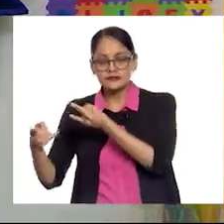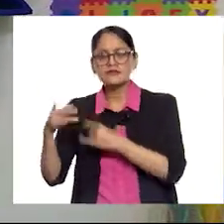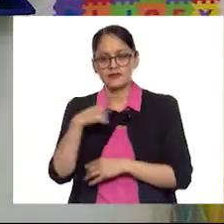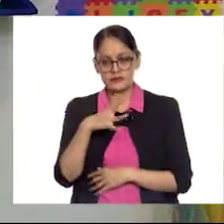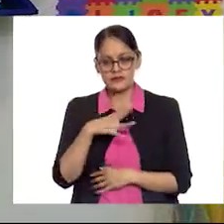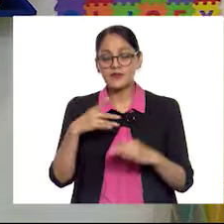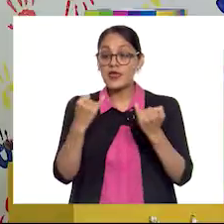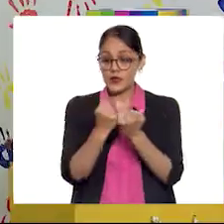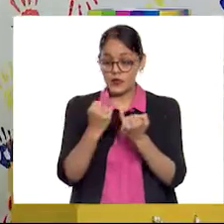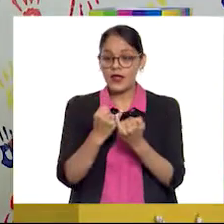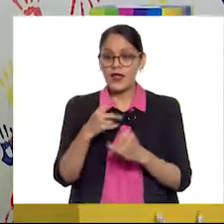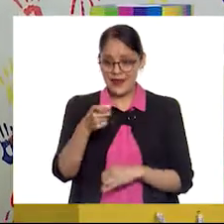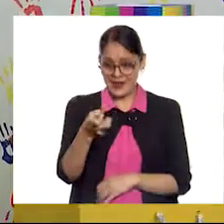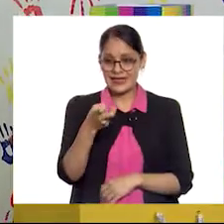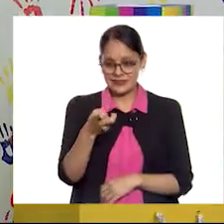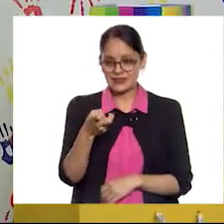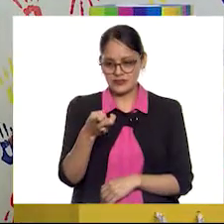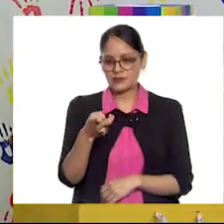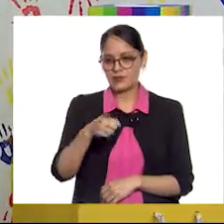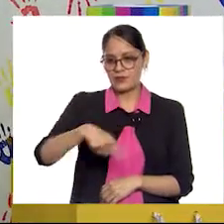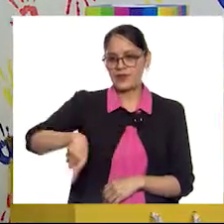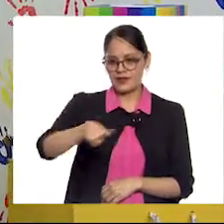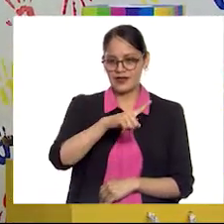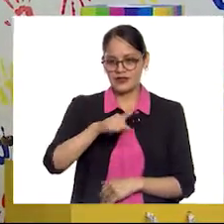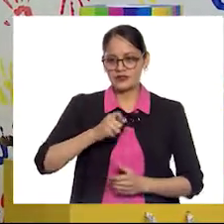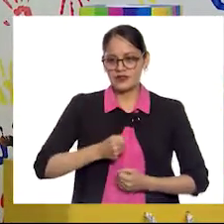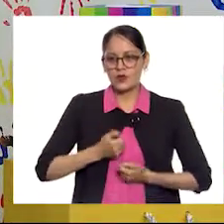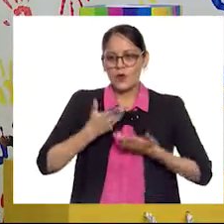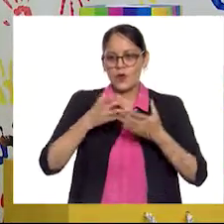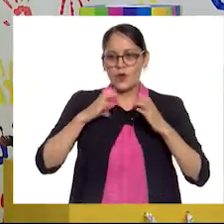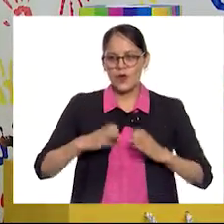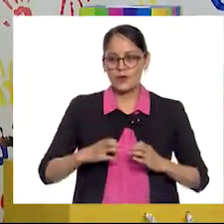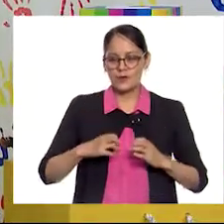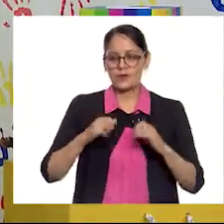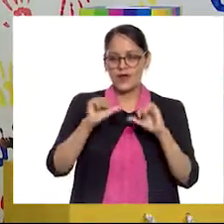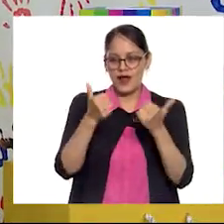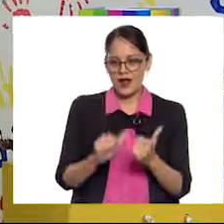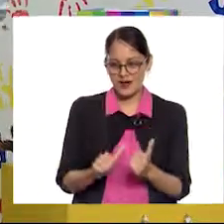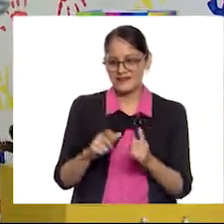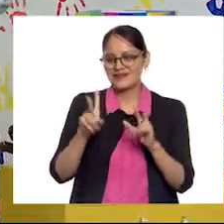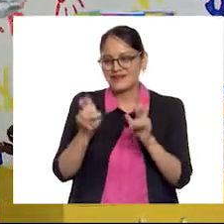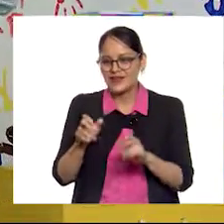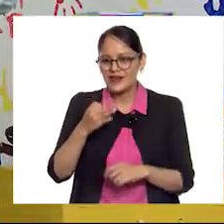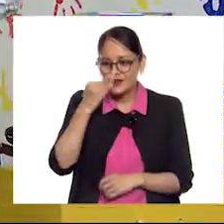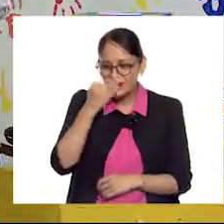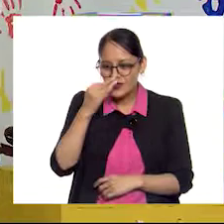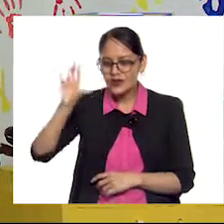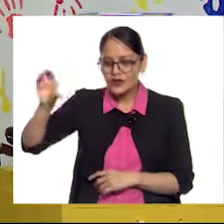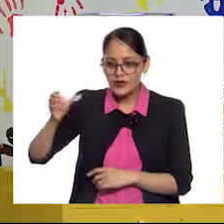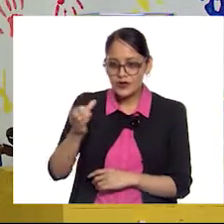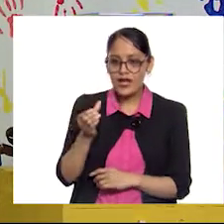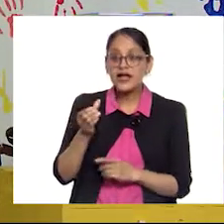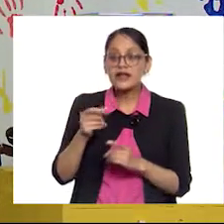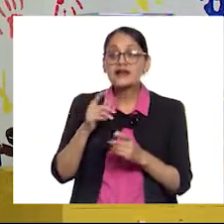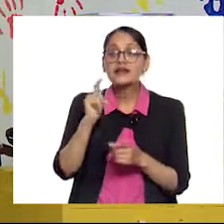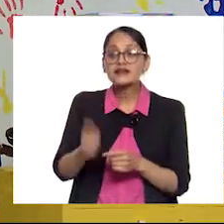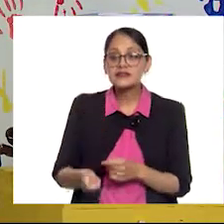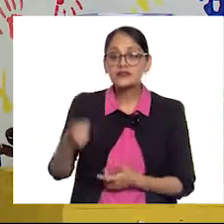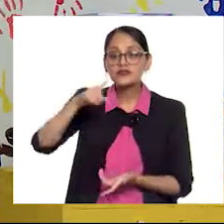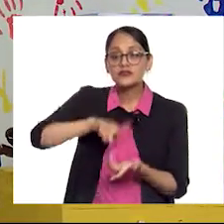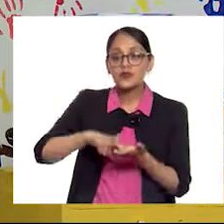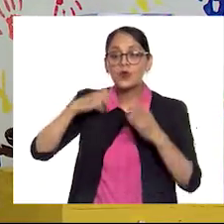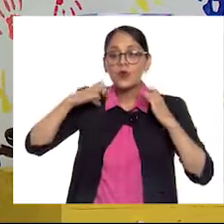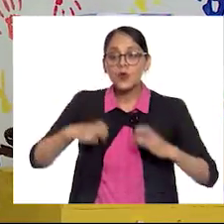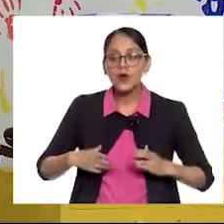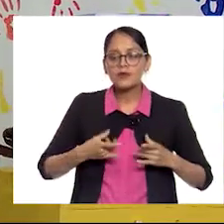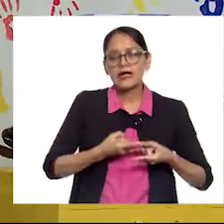En esta parte del performance, o como lo hicieron ellos en esta representación de Puck y la Flor, lo que hicieron fue un poquito improvisar, pero por medio de